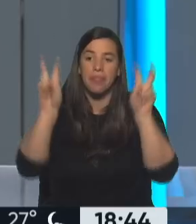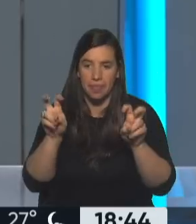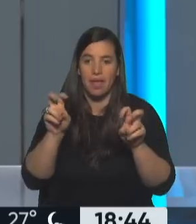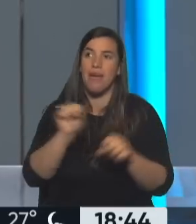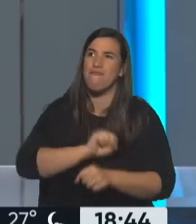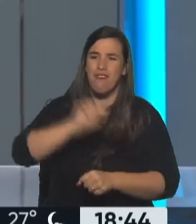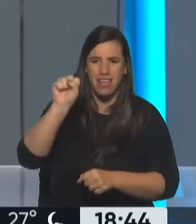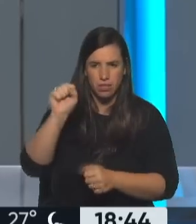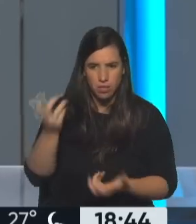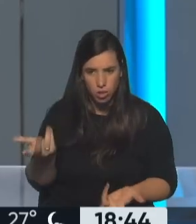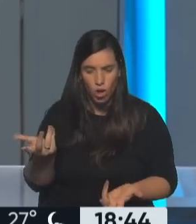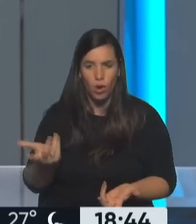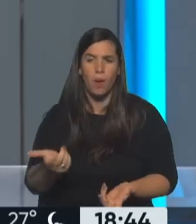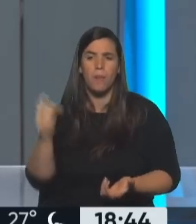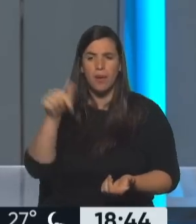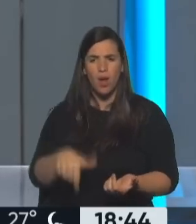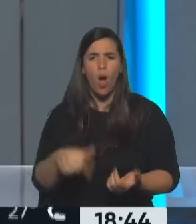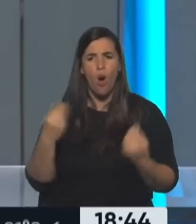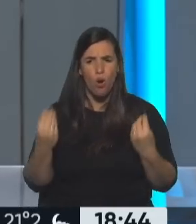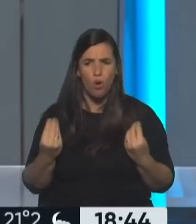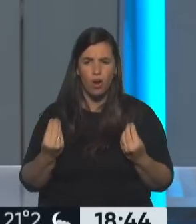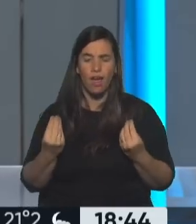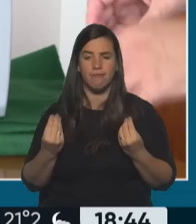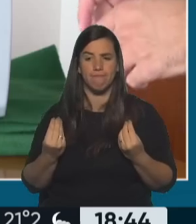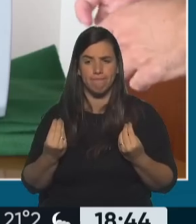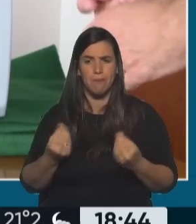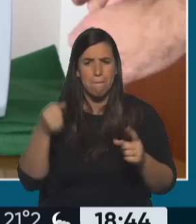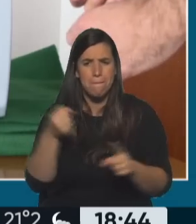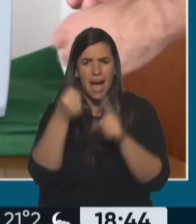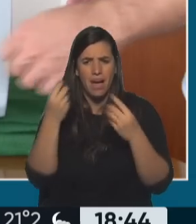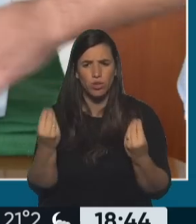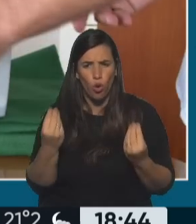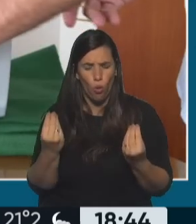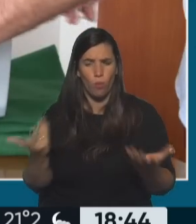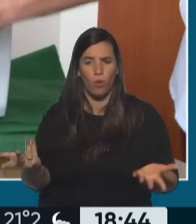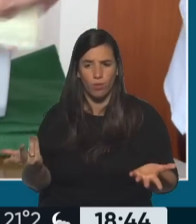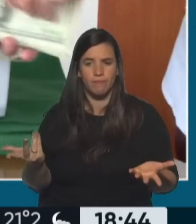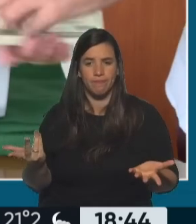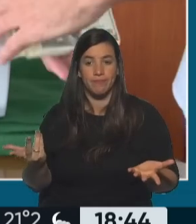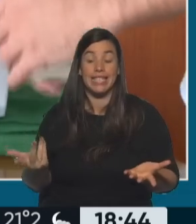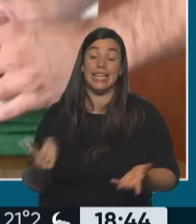impacto recesivo a esto que está sucediendo? De hecho lo viene teniendo porque vos, en la medida que estás teniendo